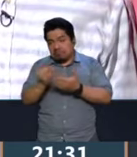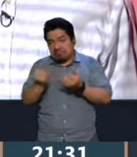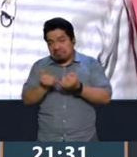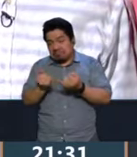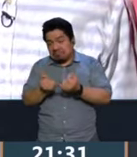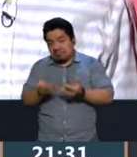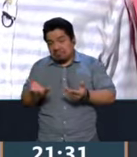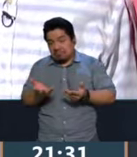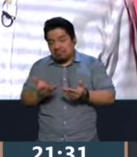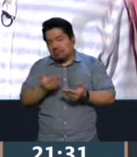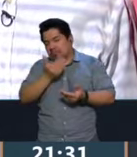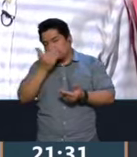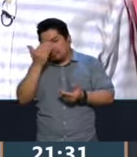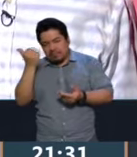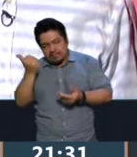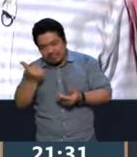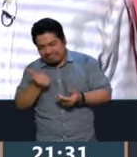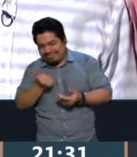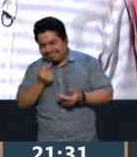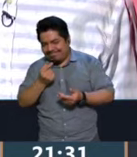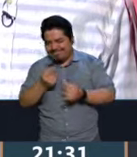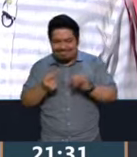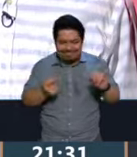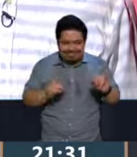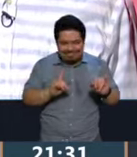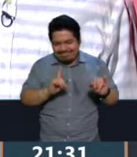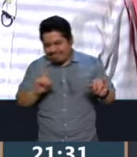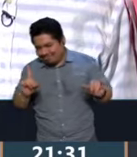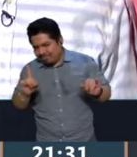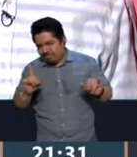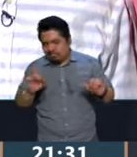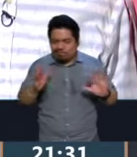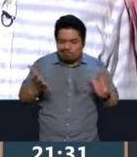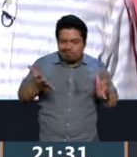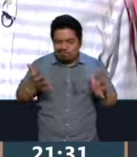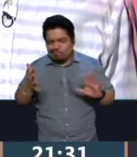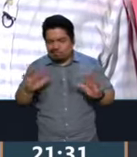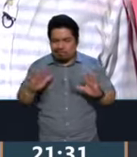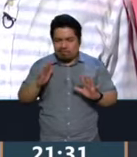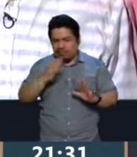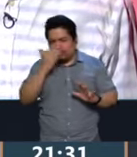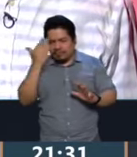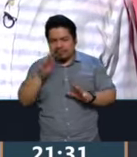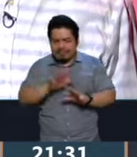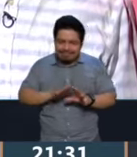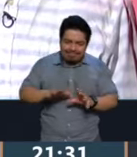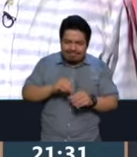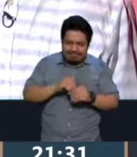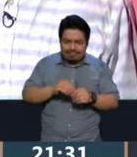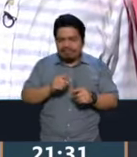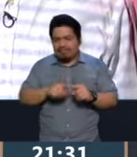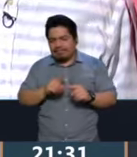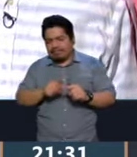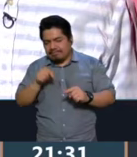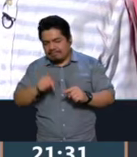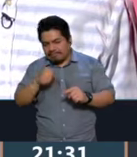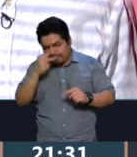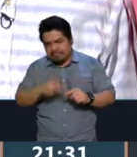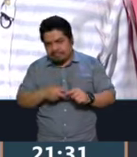decir como tal que hay izquierda o derecha, porque creo que eso es caer justamente en la polarización en la que estamos actualmente en nuestro